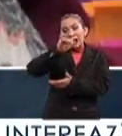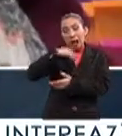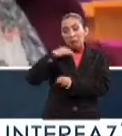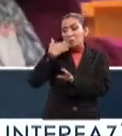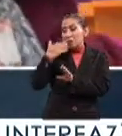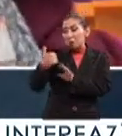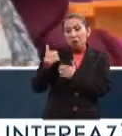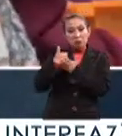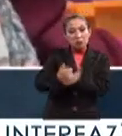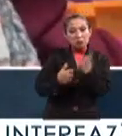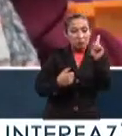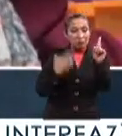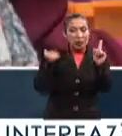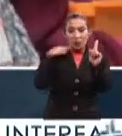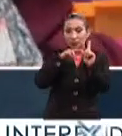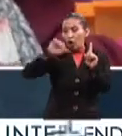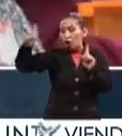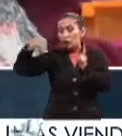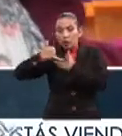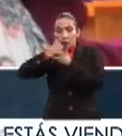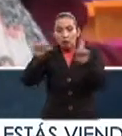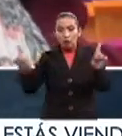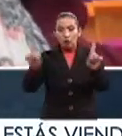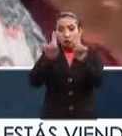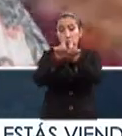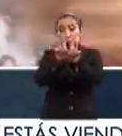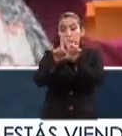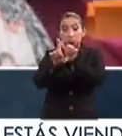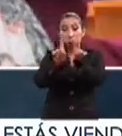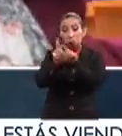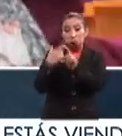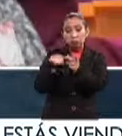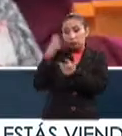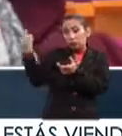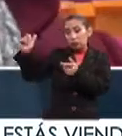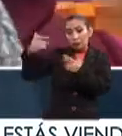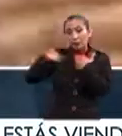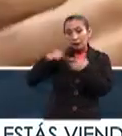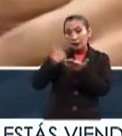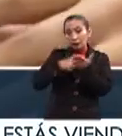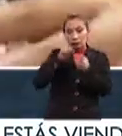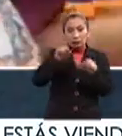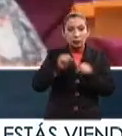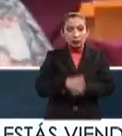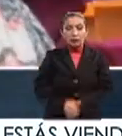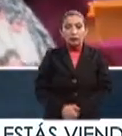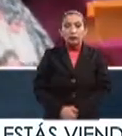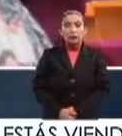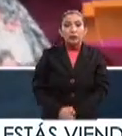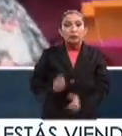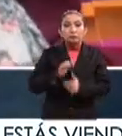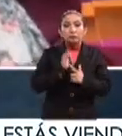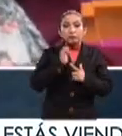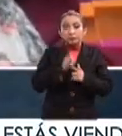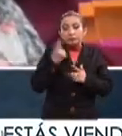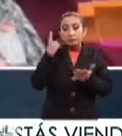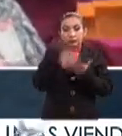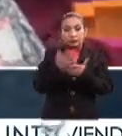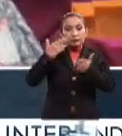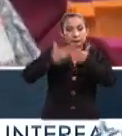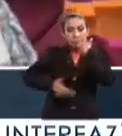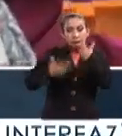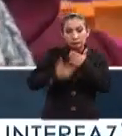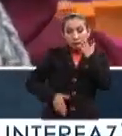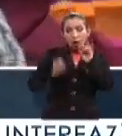buen apoyo de otra maestra en el salón. Entonces simplemente los